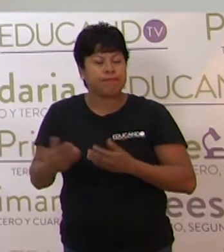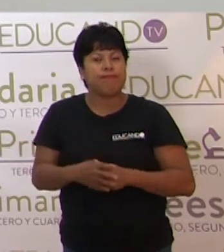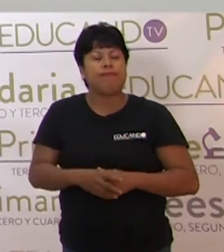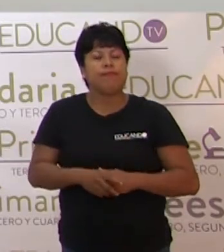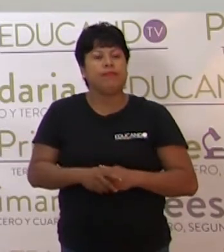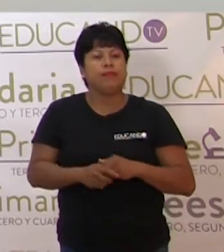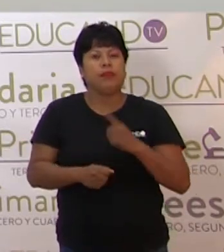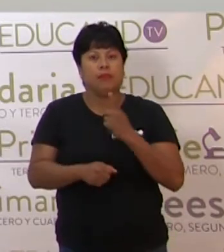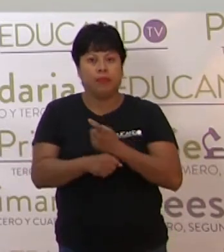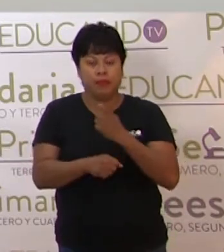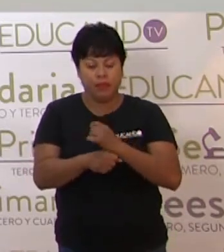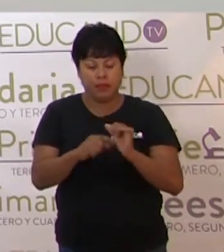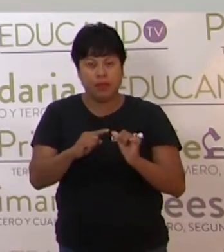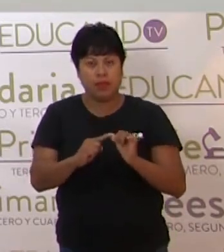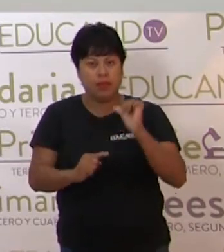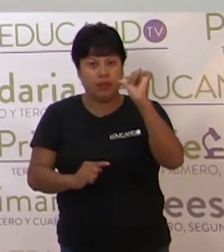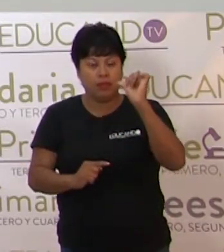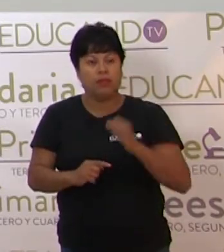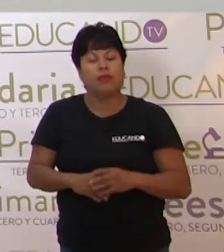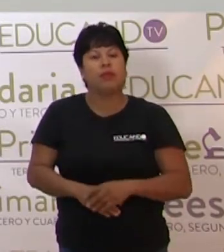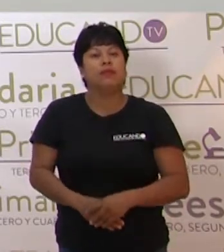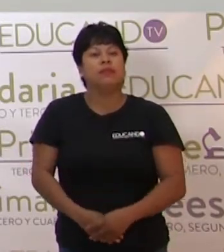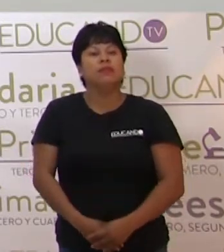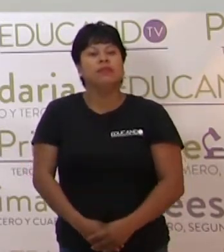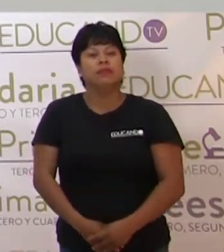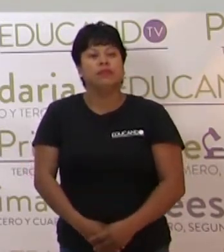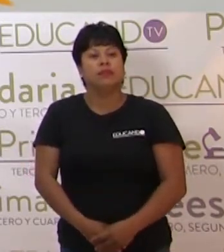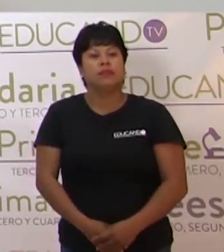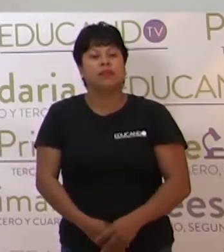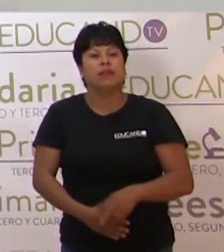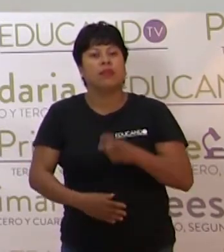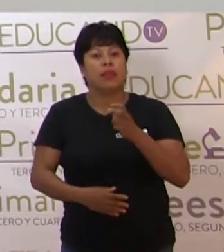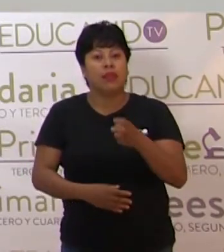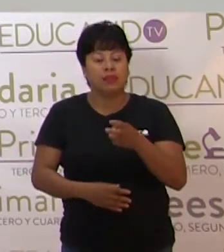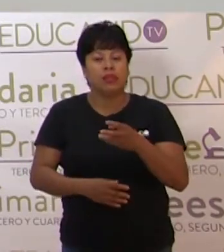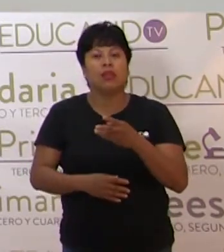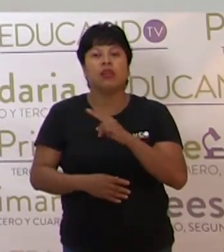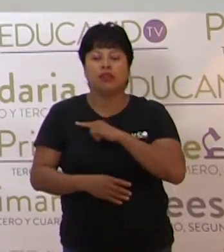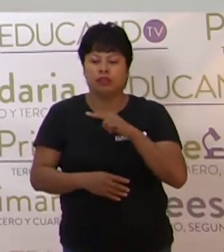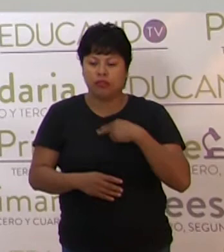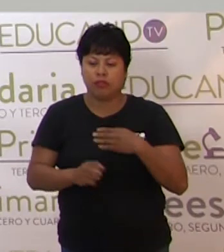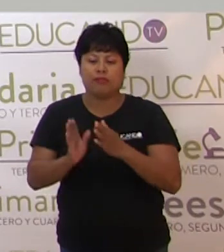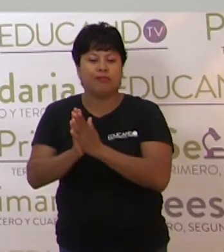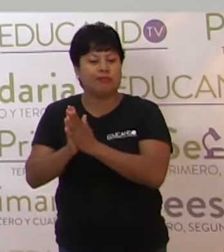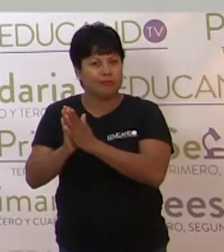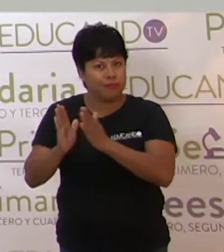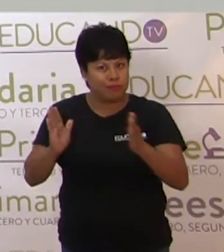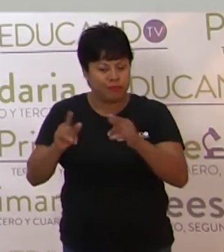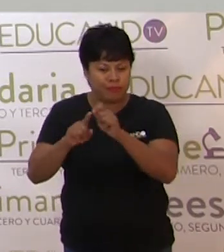la primera altura que obviamente la vamos a prolongar